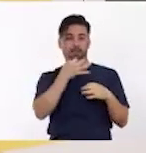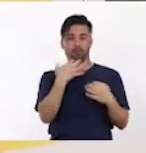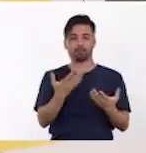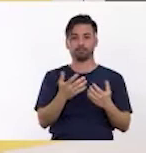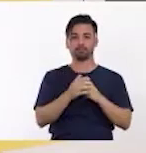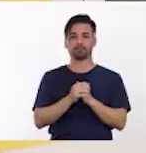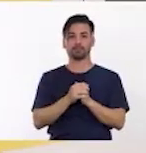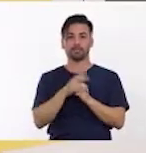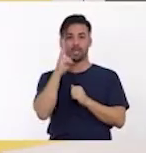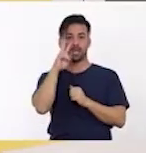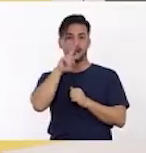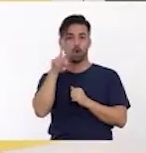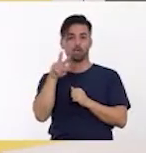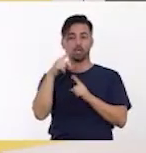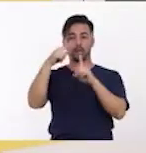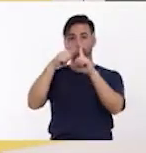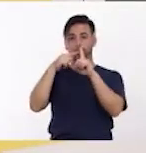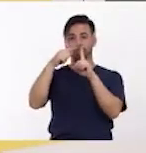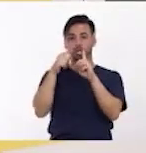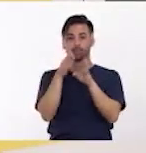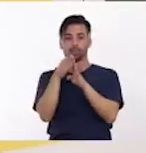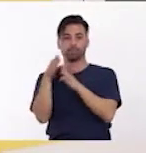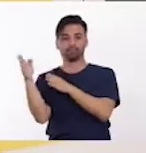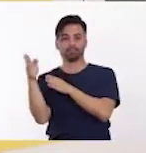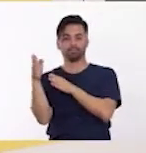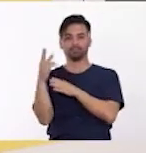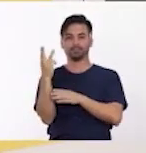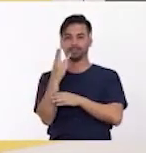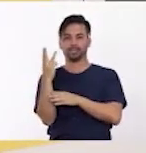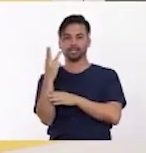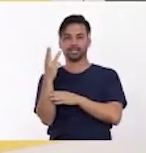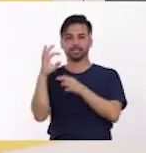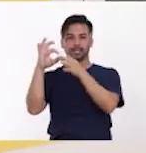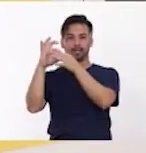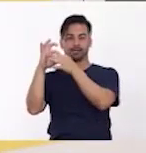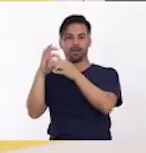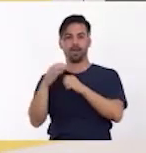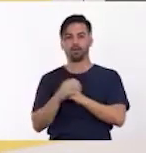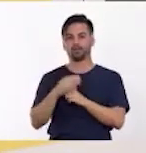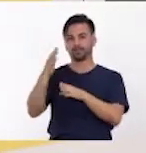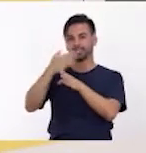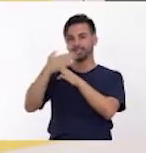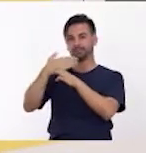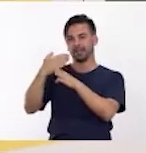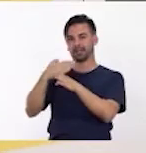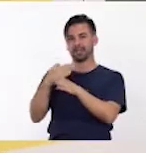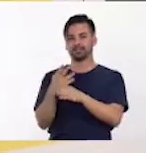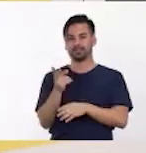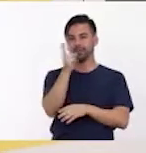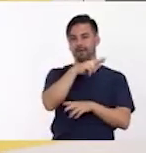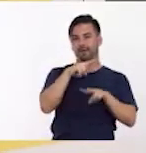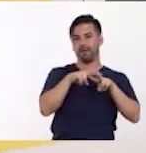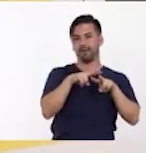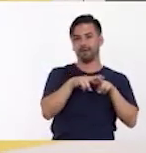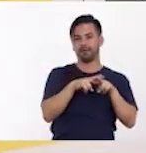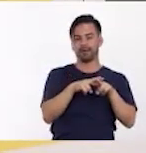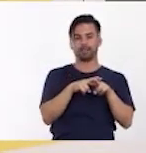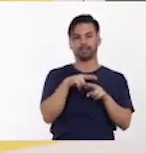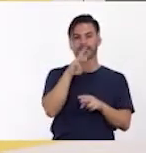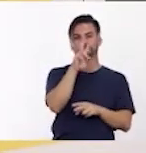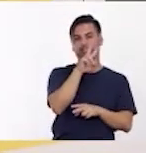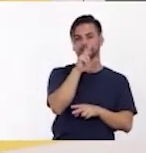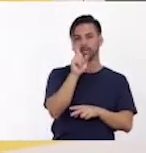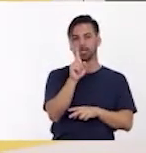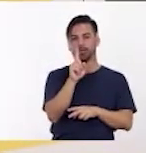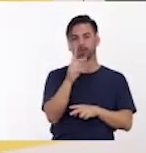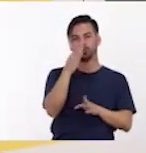grados, allí va a ser de 33, va a haber alguna diferencia desde ese punto de vista, y ahí está influenciado el relieve. Esos elementos entran en los